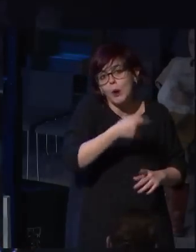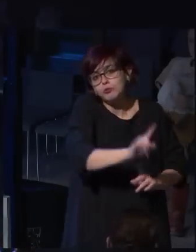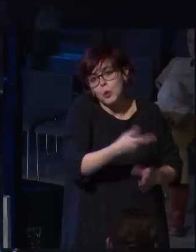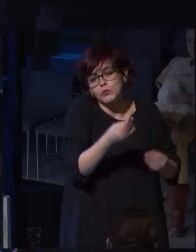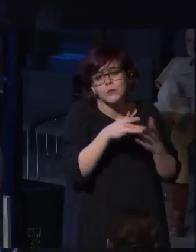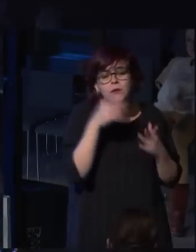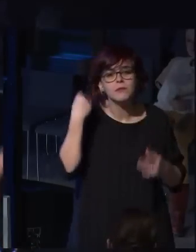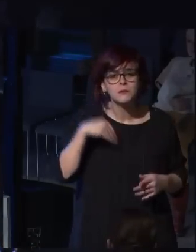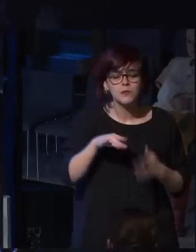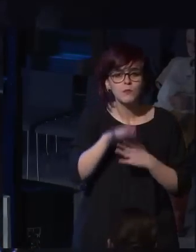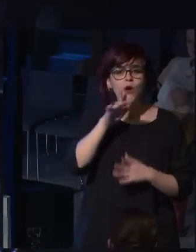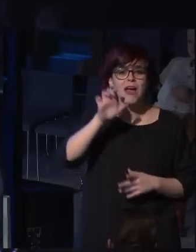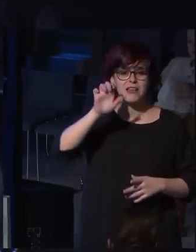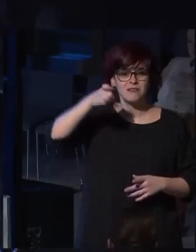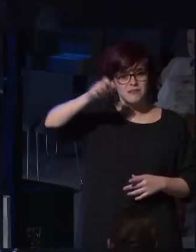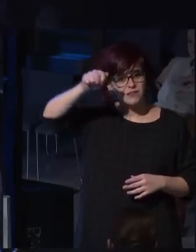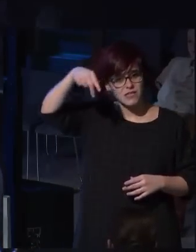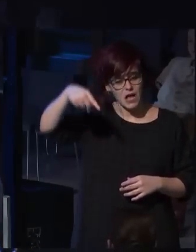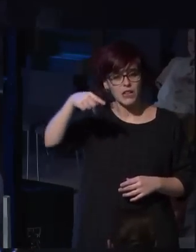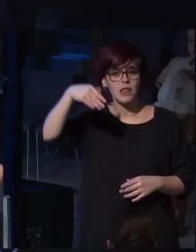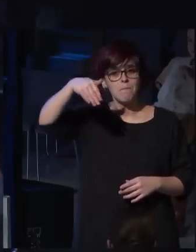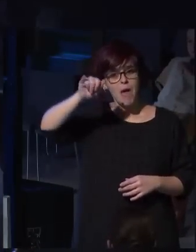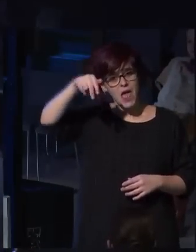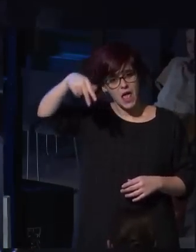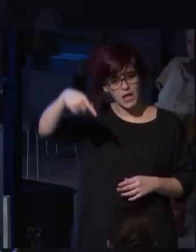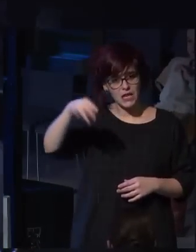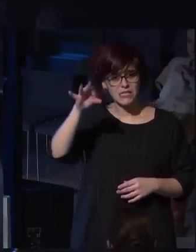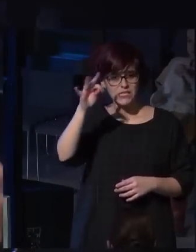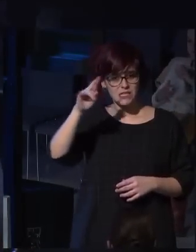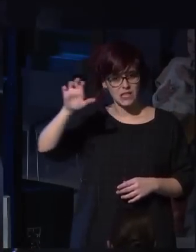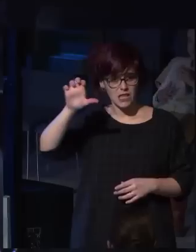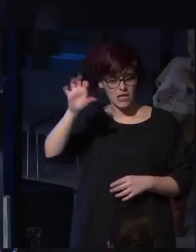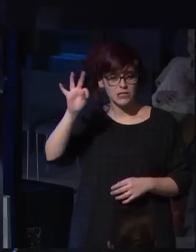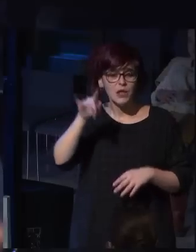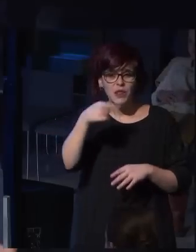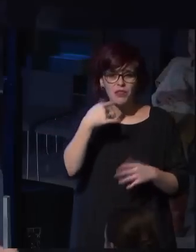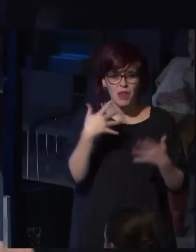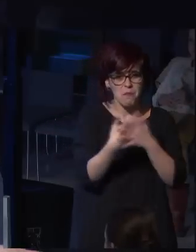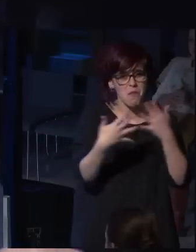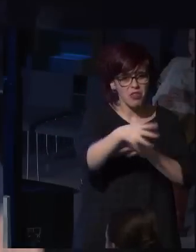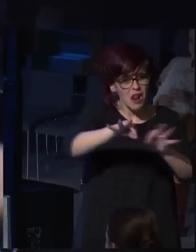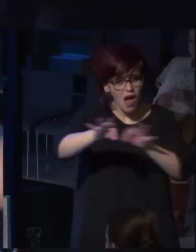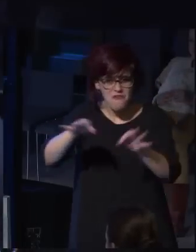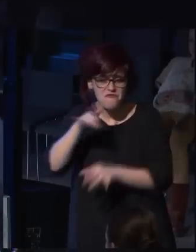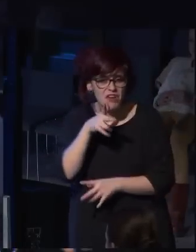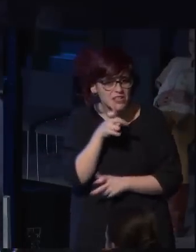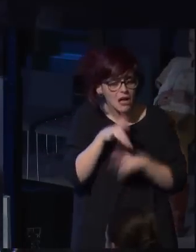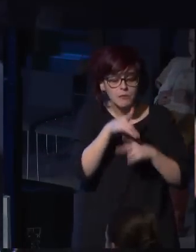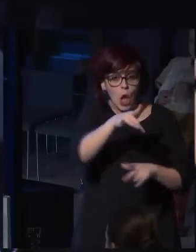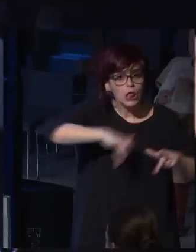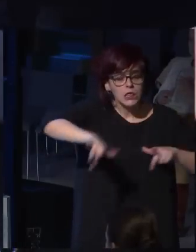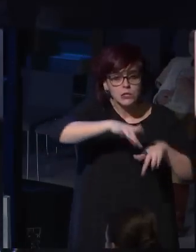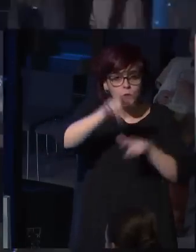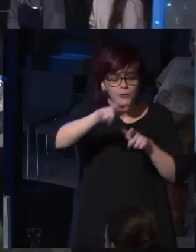que es el Exile in Main Street. Según ellos es el peor disco grabado de la historia y que está permezclado y que nunca tenía que haber salido. Pero el disco está ahí.